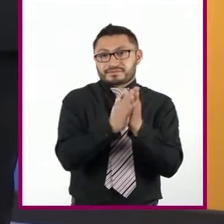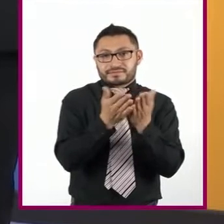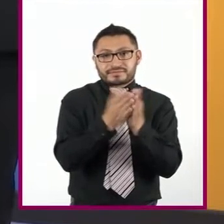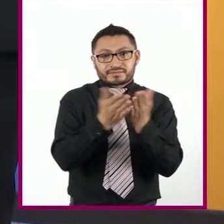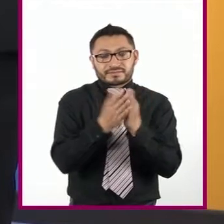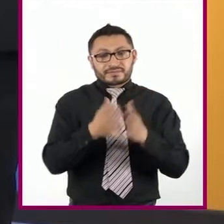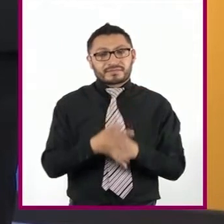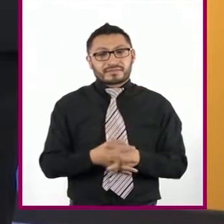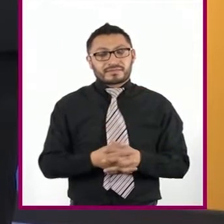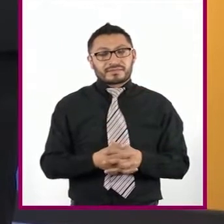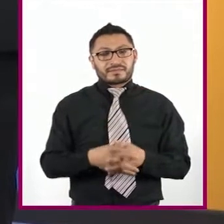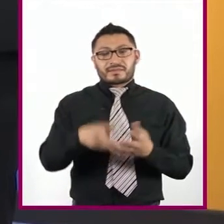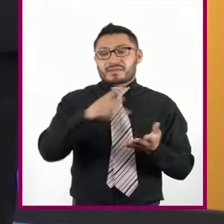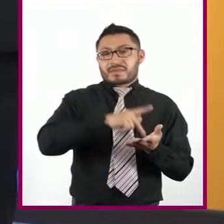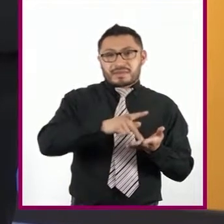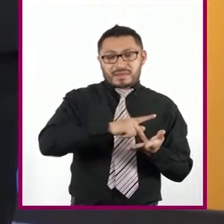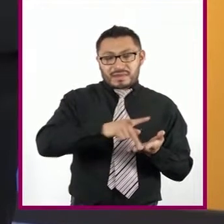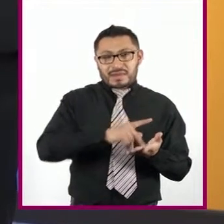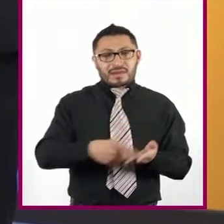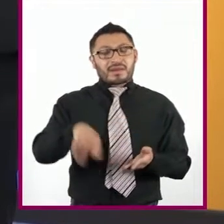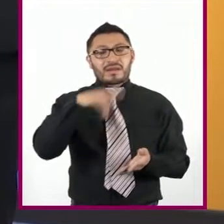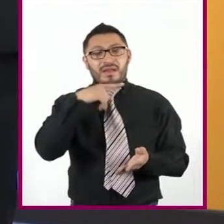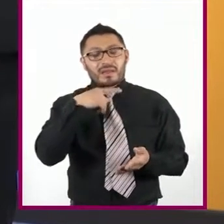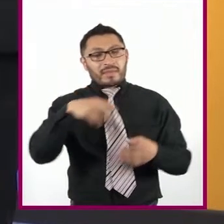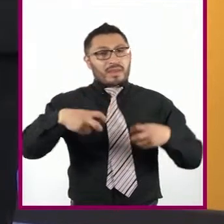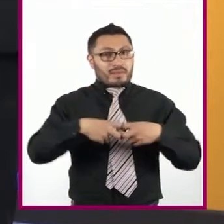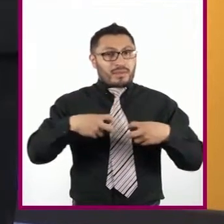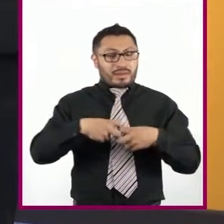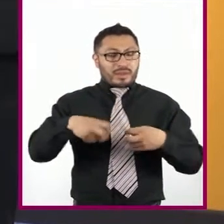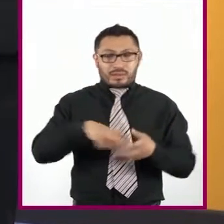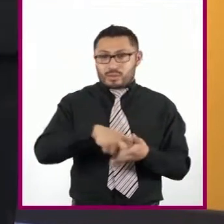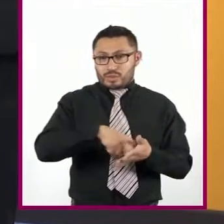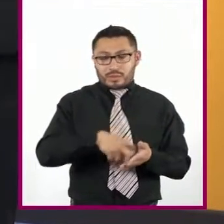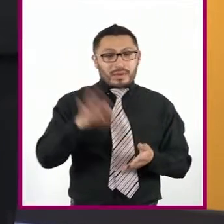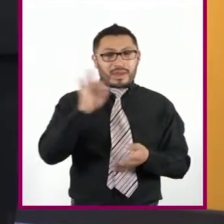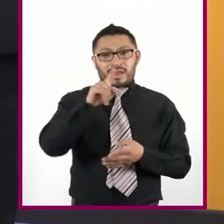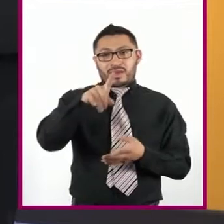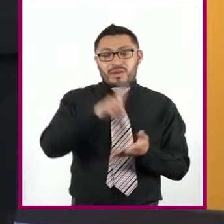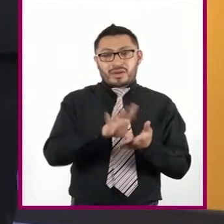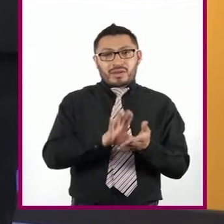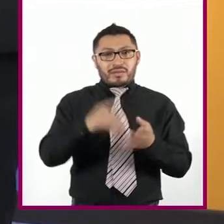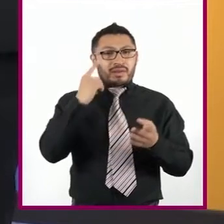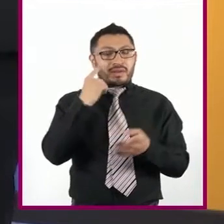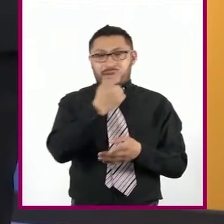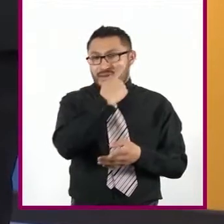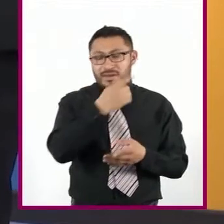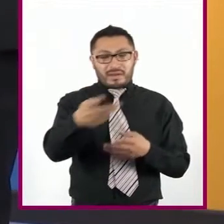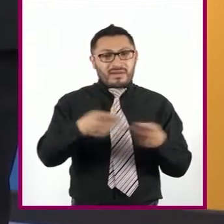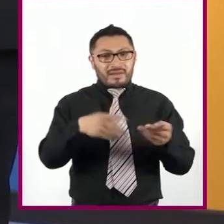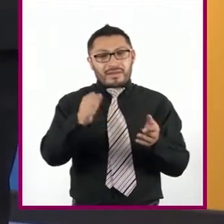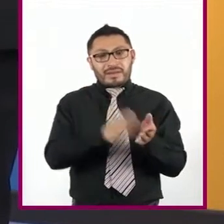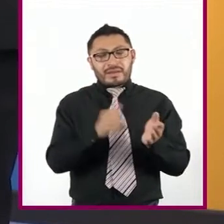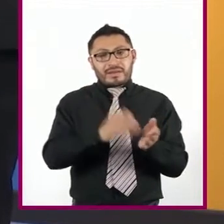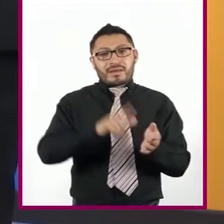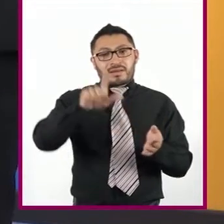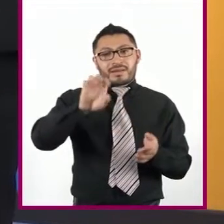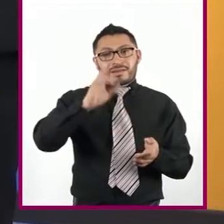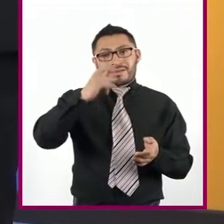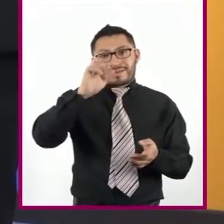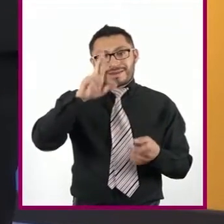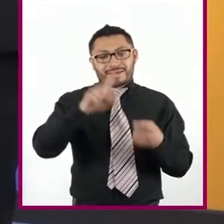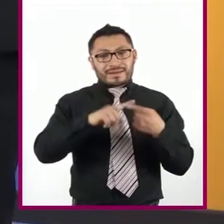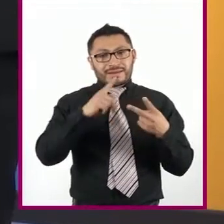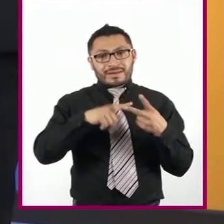texto, bolígrafo, lápiz y goma. Si tienen discapacidad visual, preparen hojas Leyer, punzón